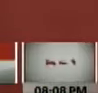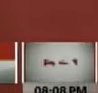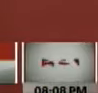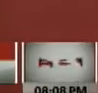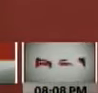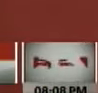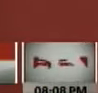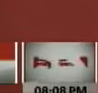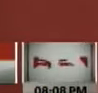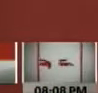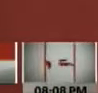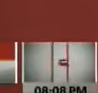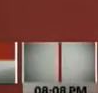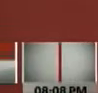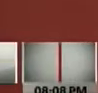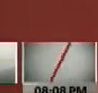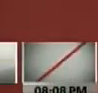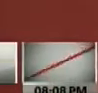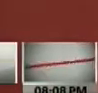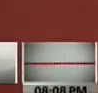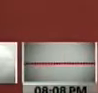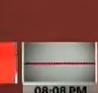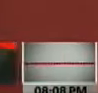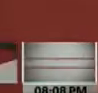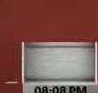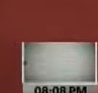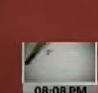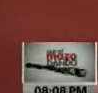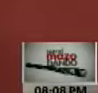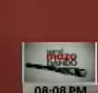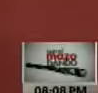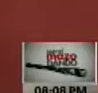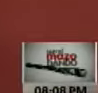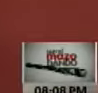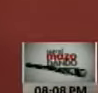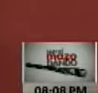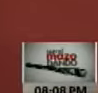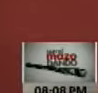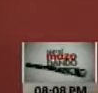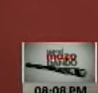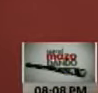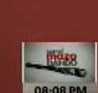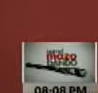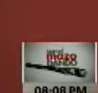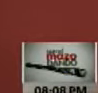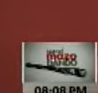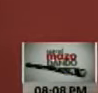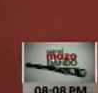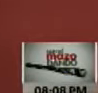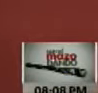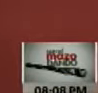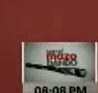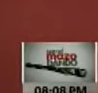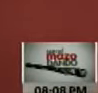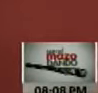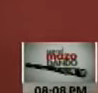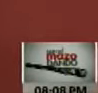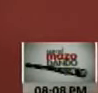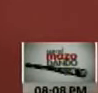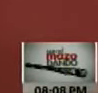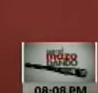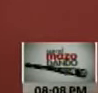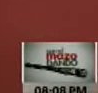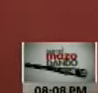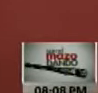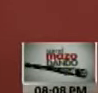101, la edición número 101 del programa con el mazo dando. Saludamos de aquí, desde la patria